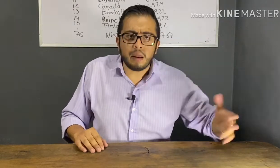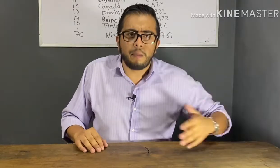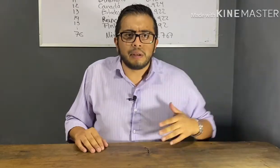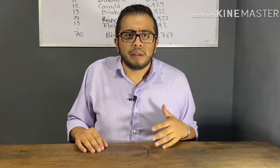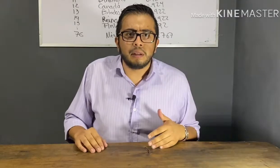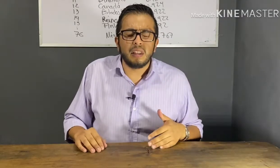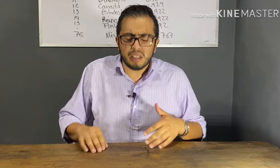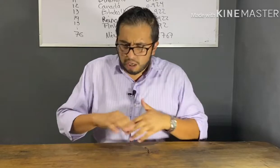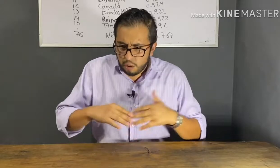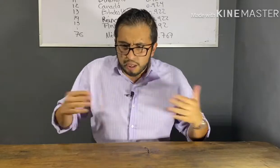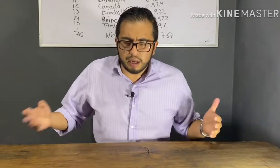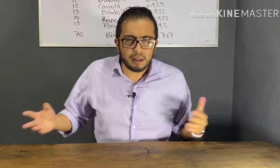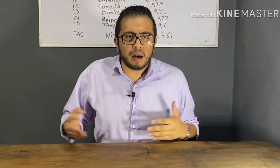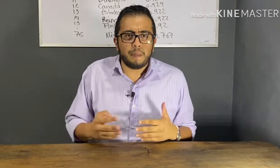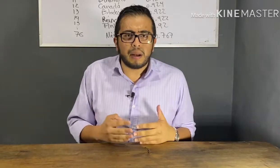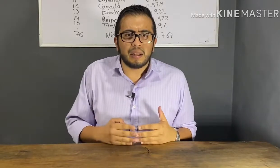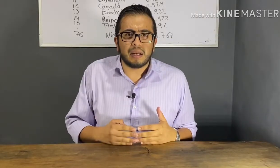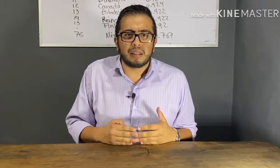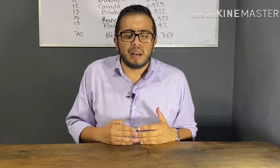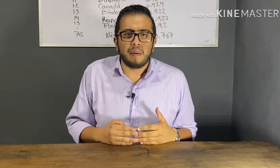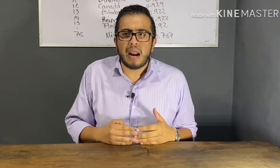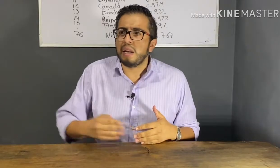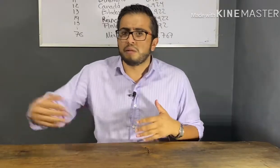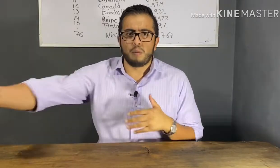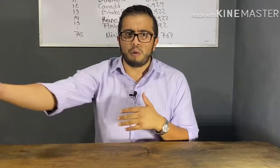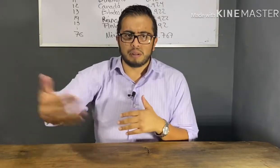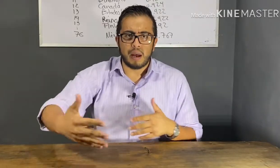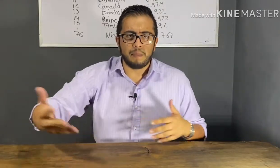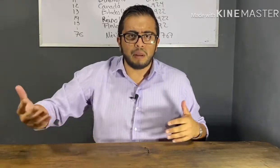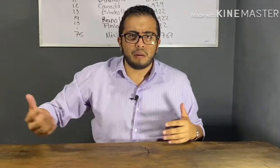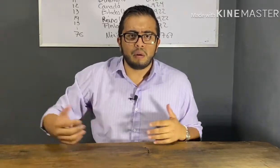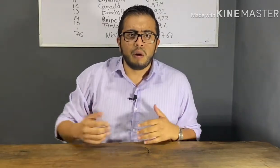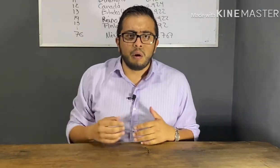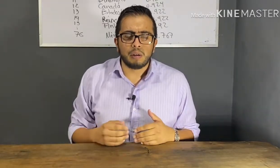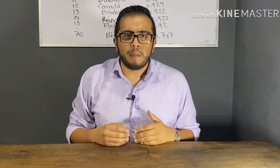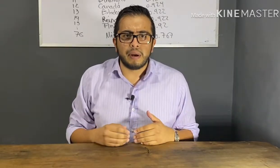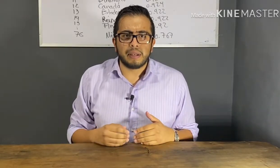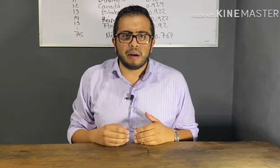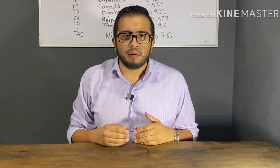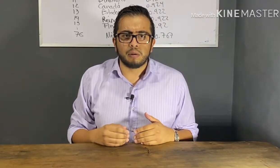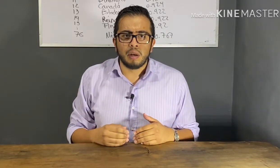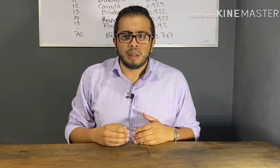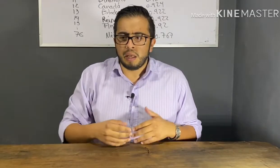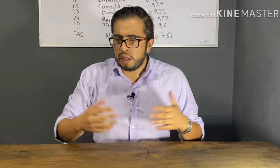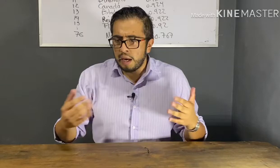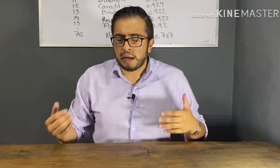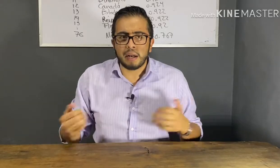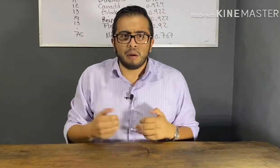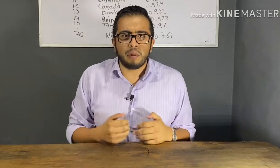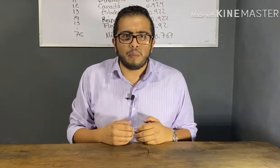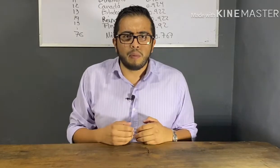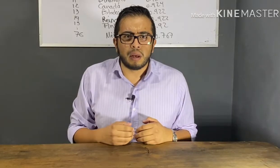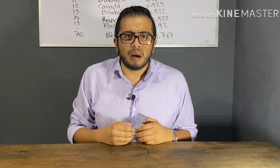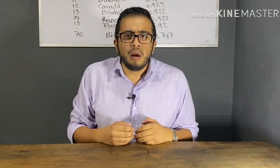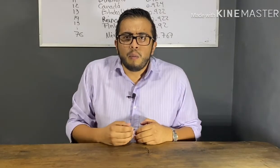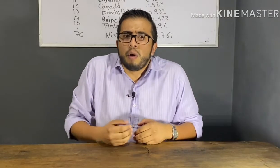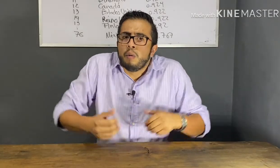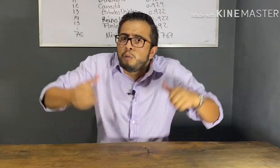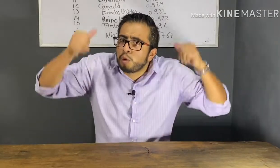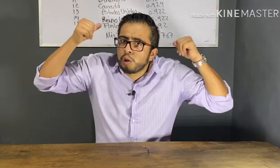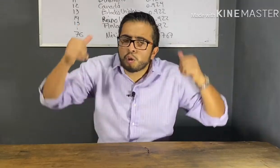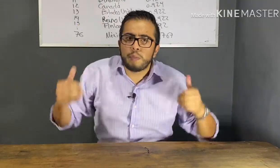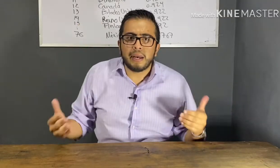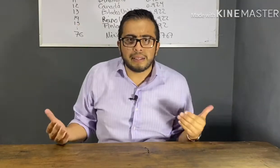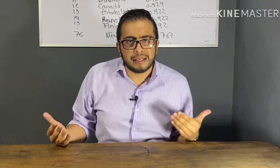Ok, el presidente dice que no le quiere entrar a prácticas tan liberales como lo que estaba pidiendo los empresarios de agarrar deuda pública.